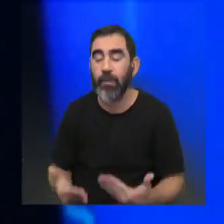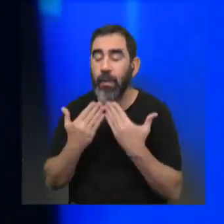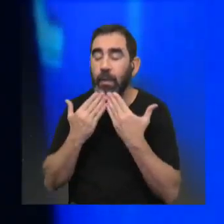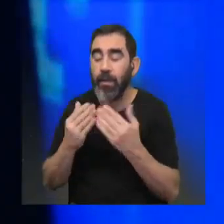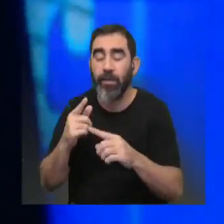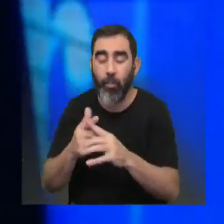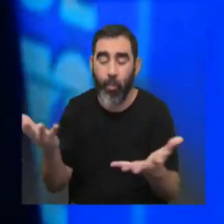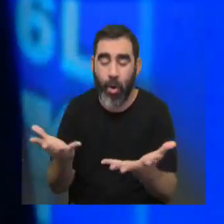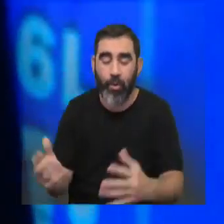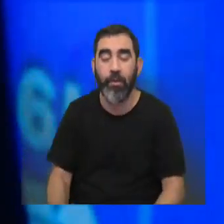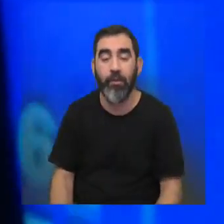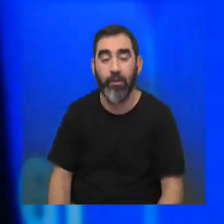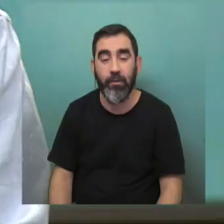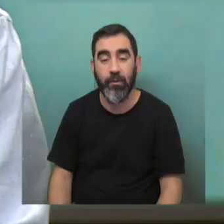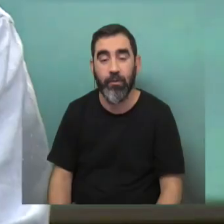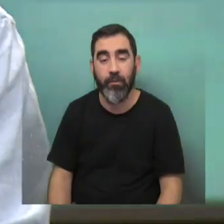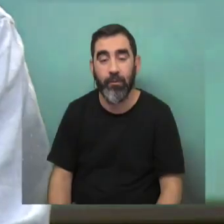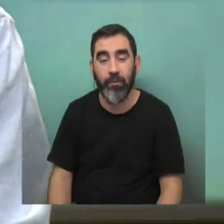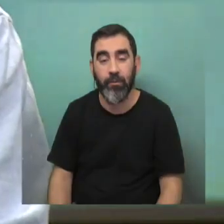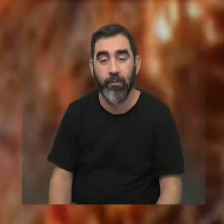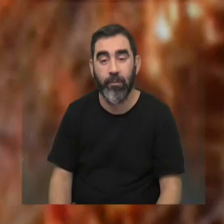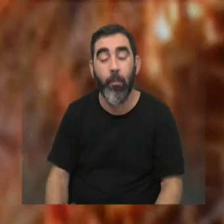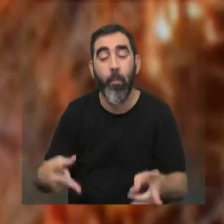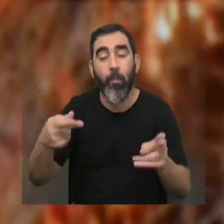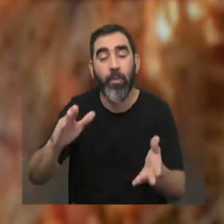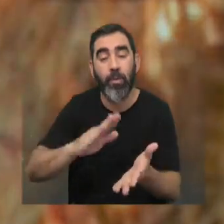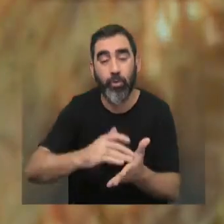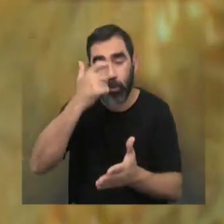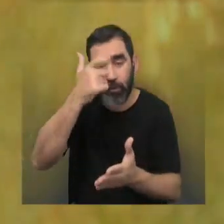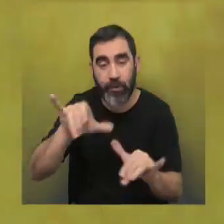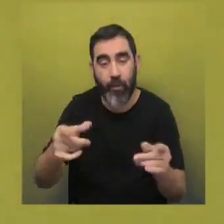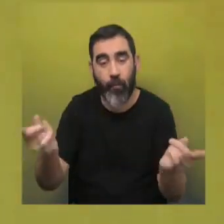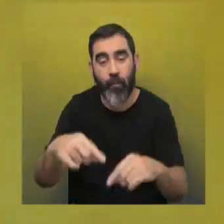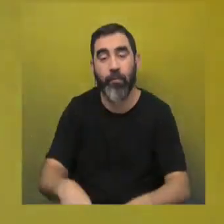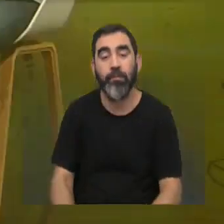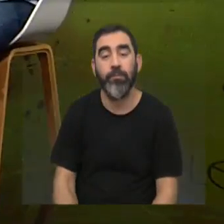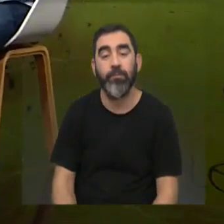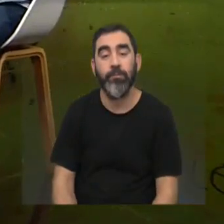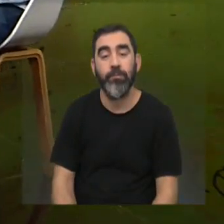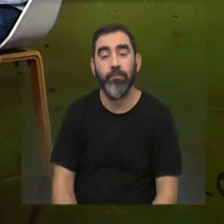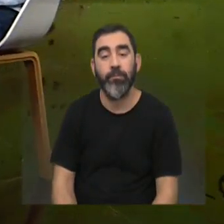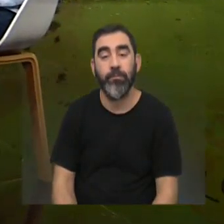gracias por acompañarnos. Un placer. Muchas gracias a ustedes por la comunicación. Primera pausa, cerramos el bloque, ya volvemos.